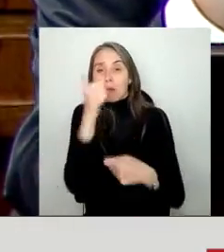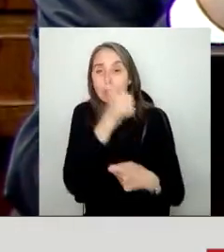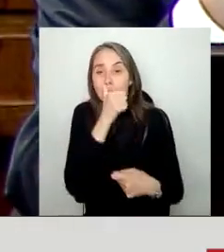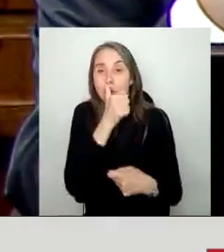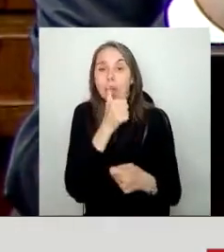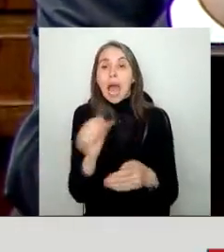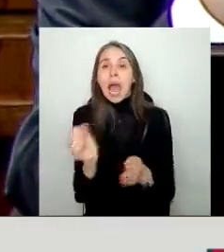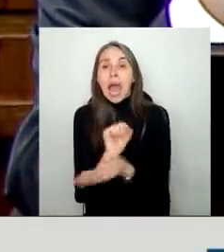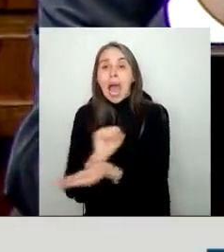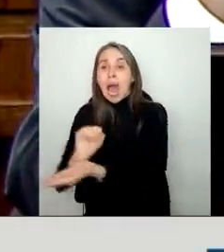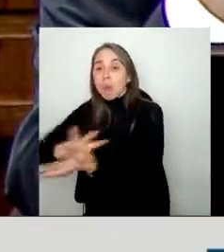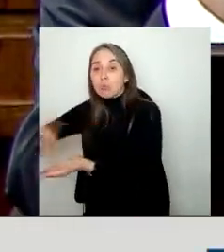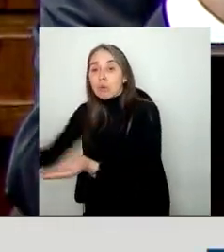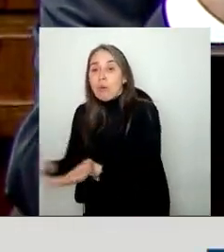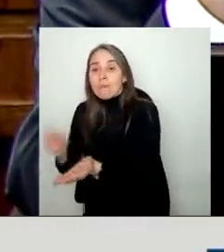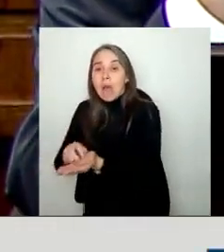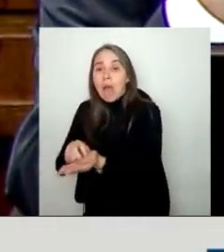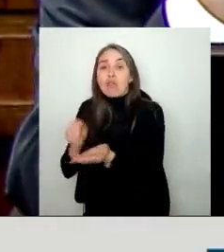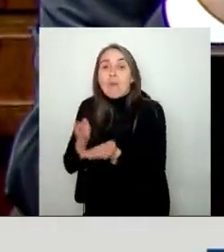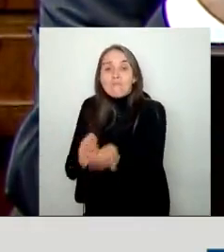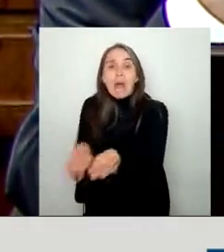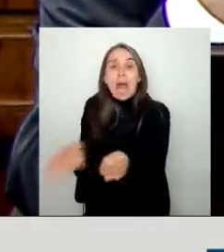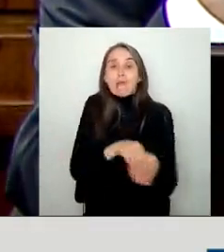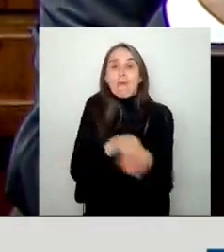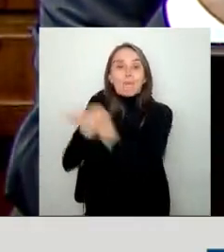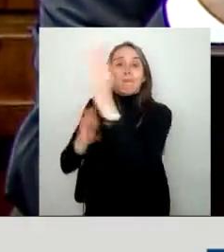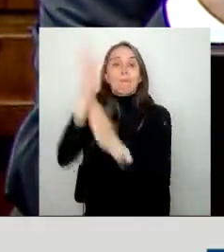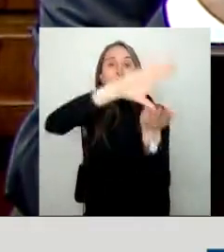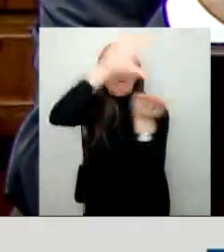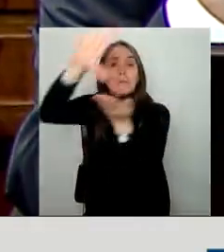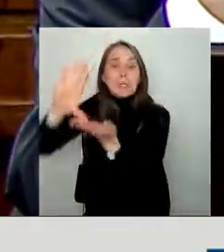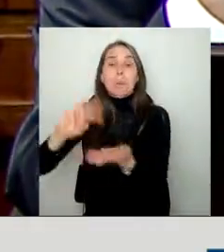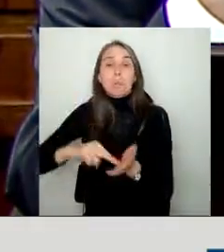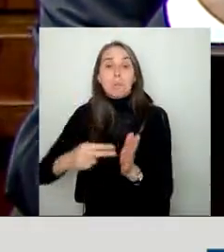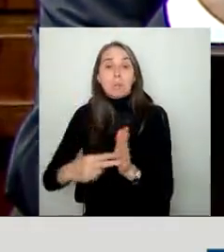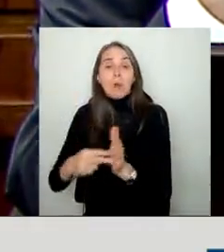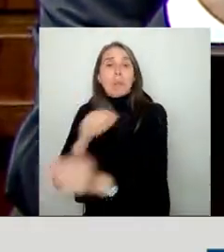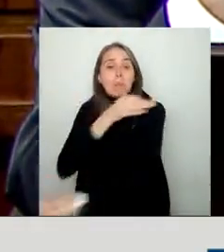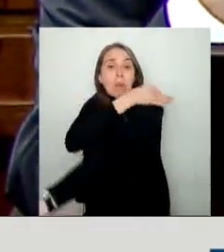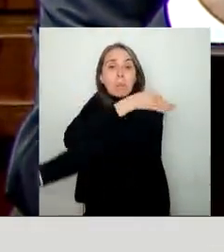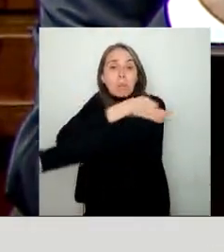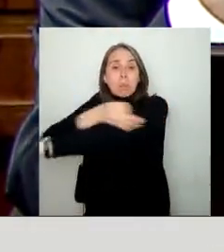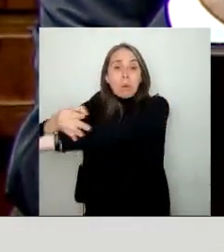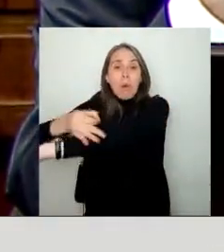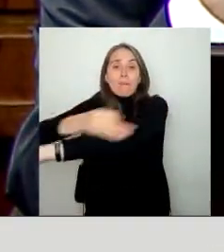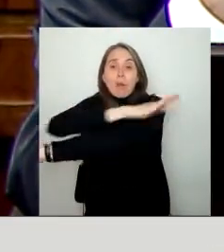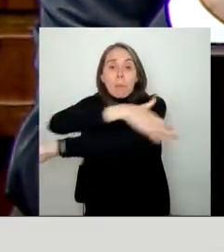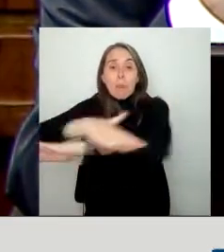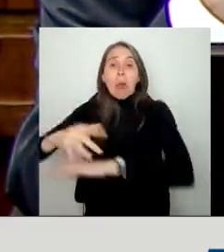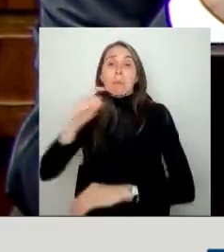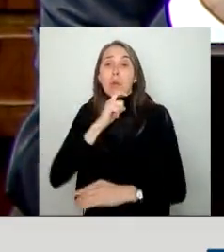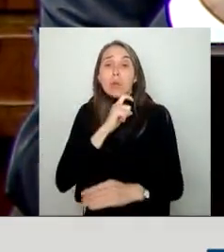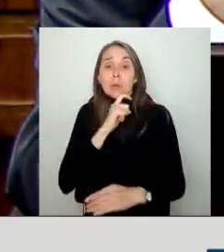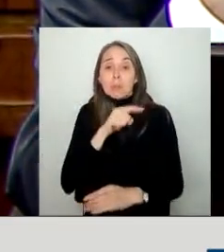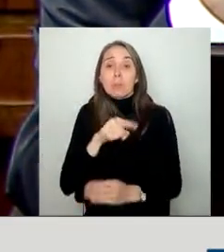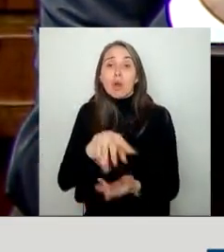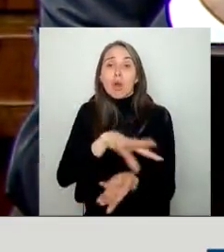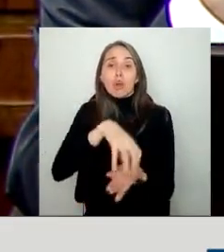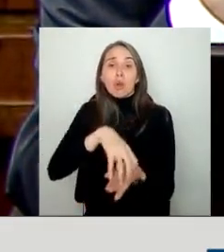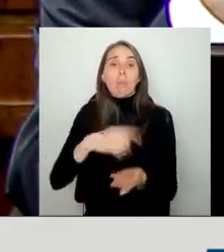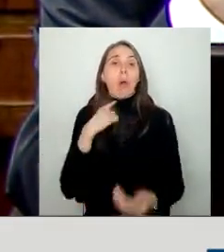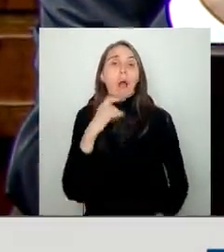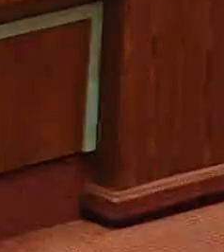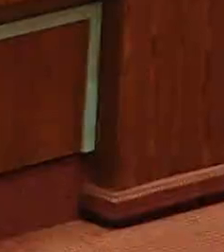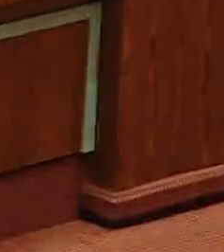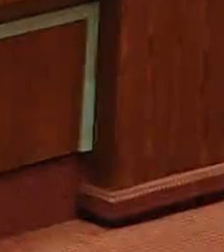robados problemas que afectan directamente a comunidades costeras Como por ejemplo la comuna de quey en el archipiélago